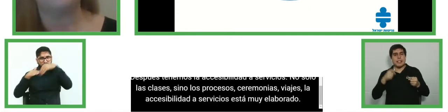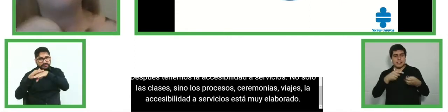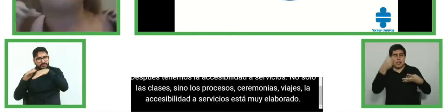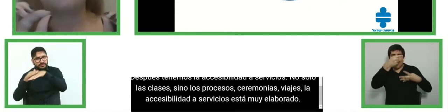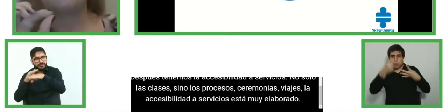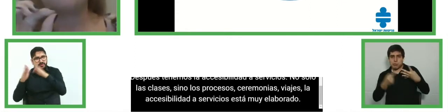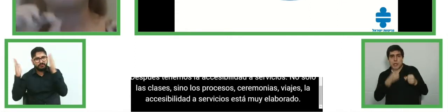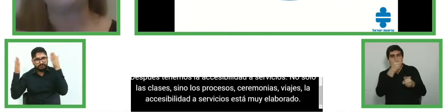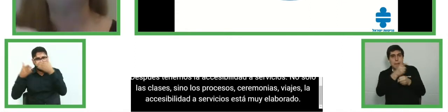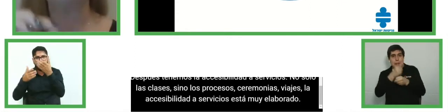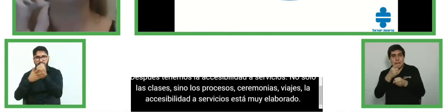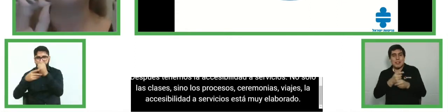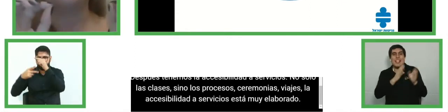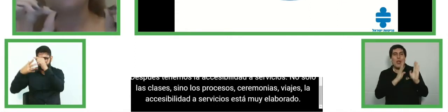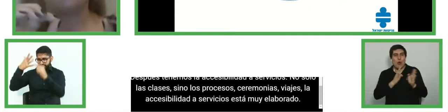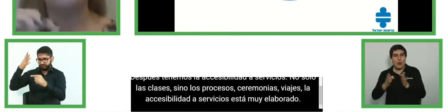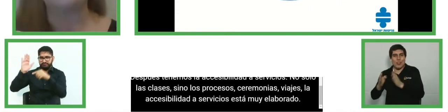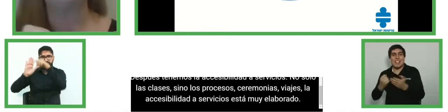da